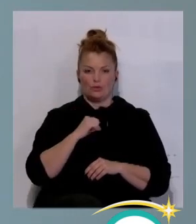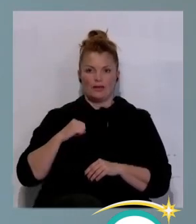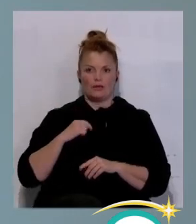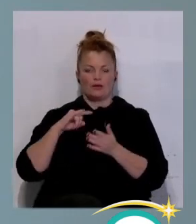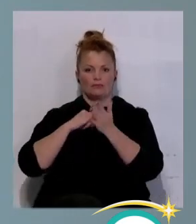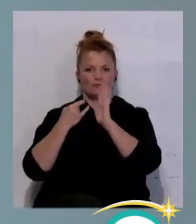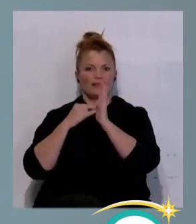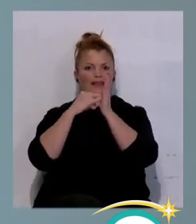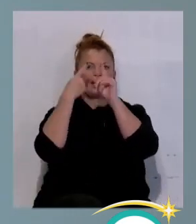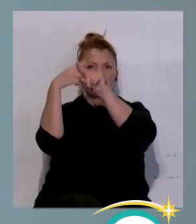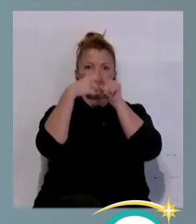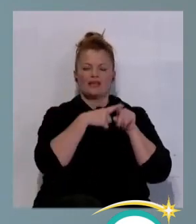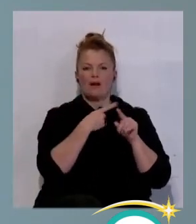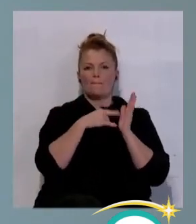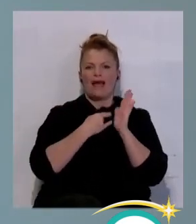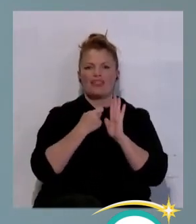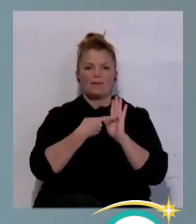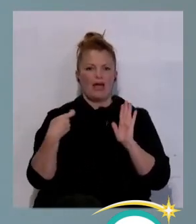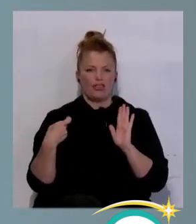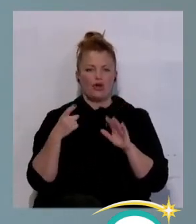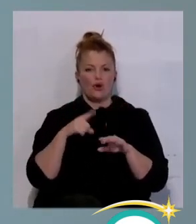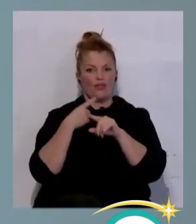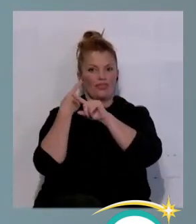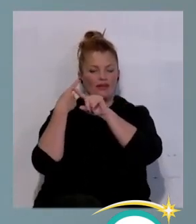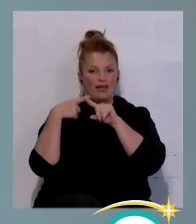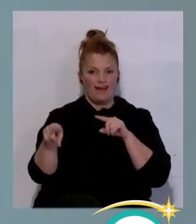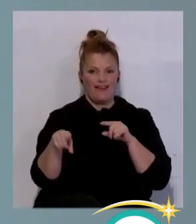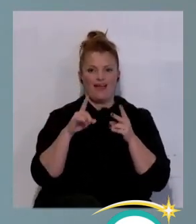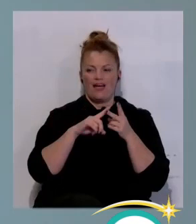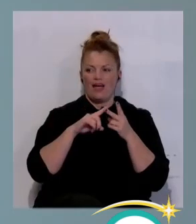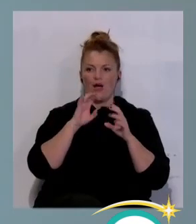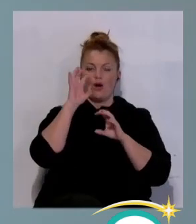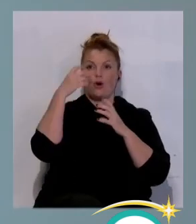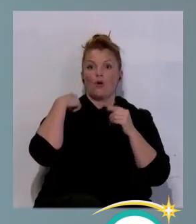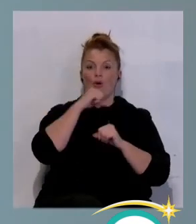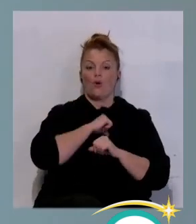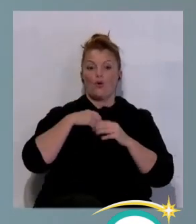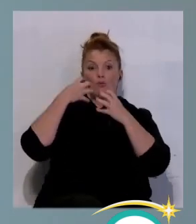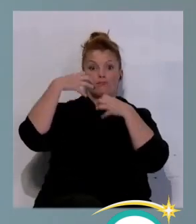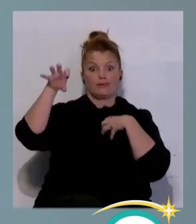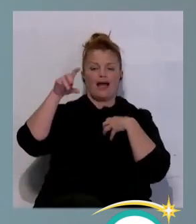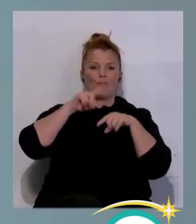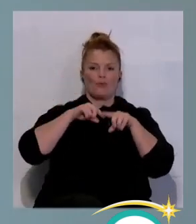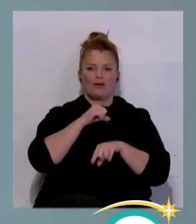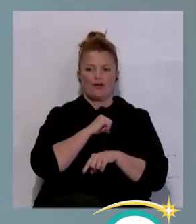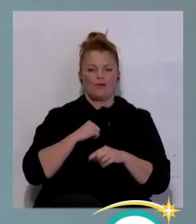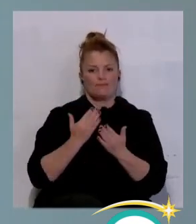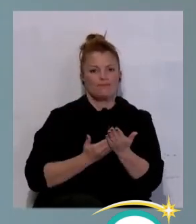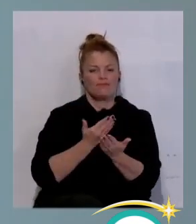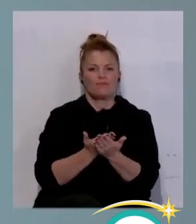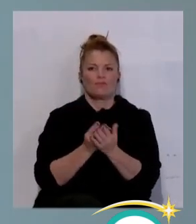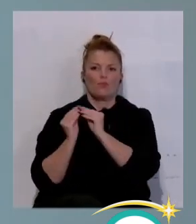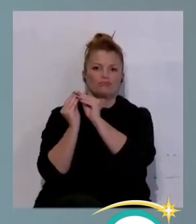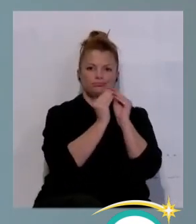planes de eliminación, y hay diferencias en cuanto al cribado de unas comunidades a otras. Entonces vamos a poner en la mesa, encima de la